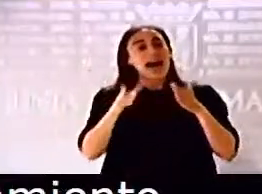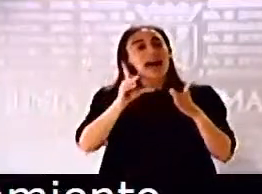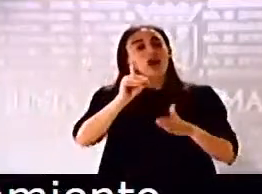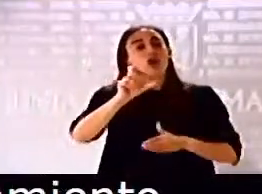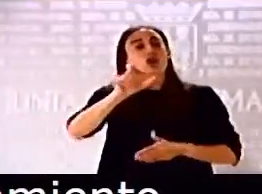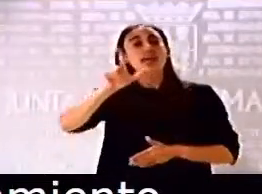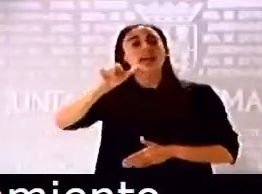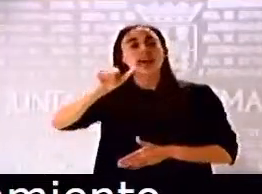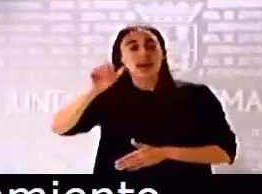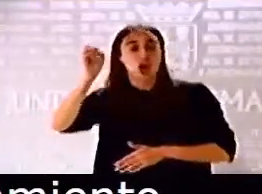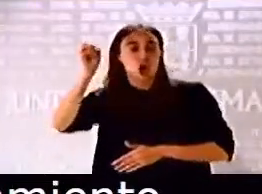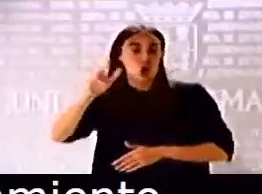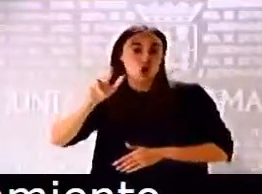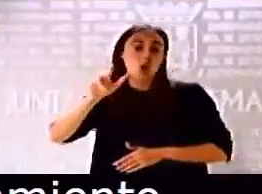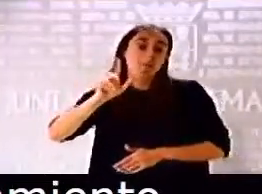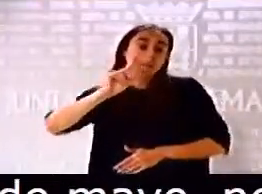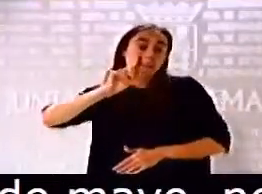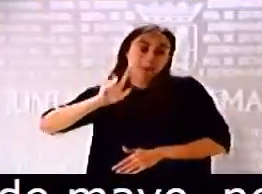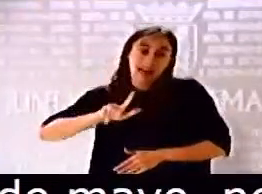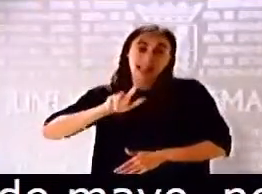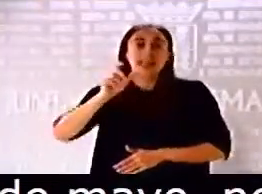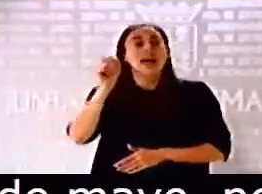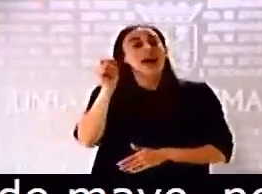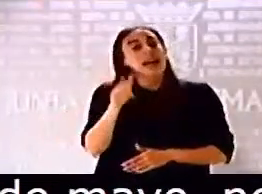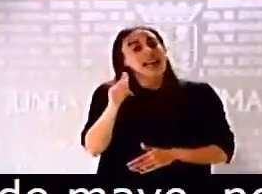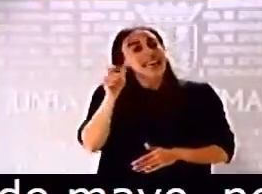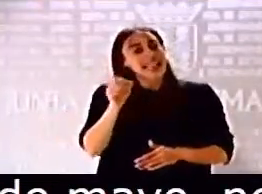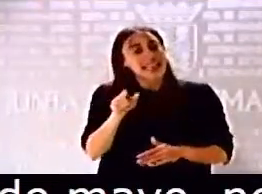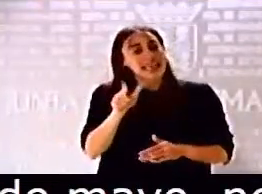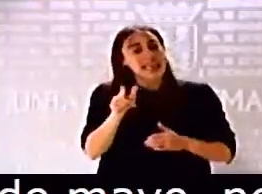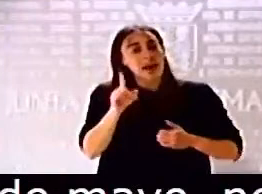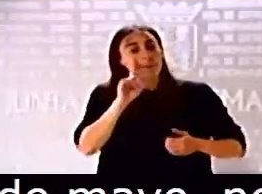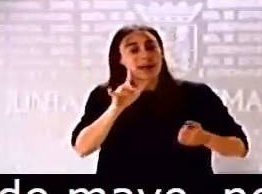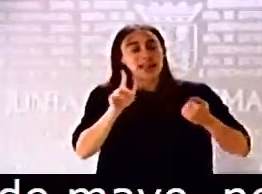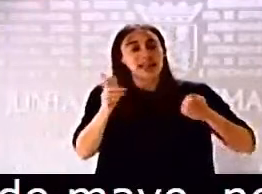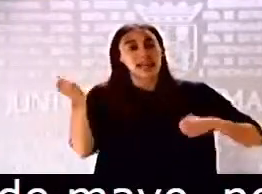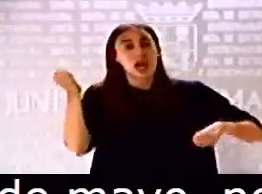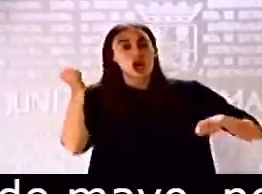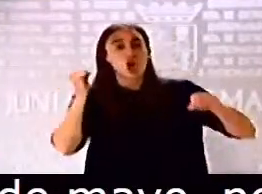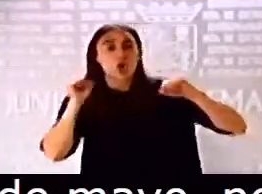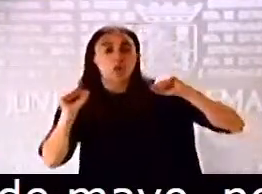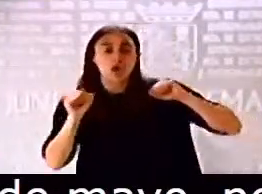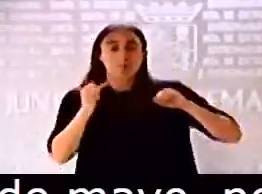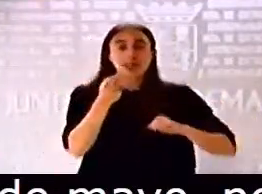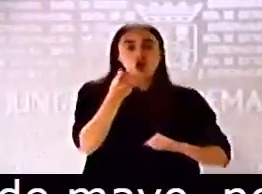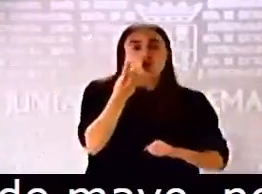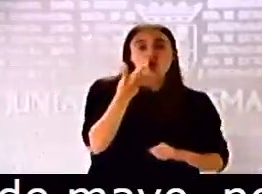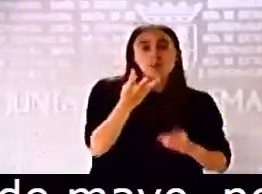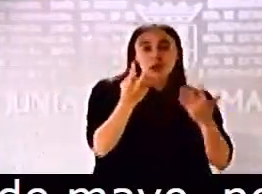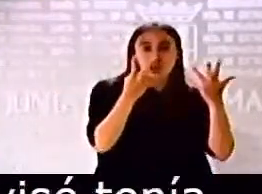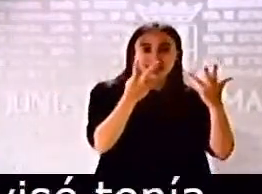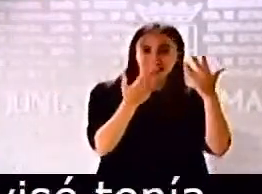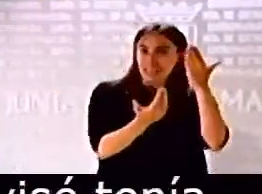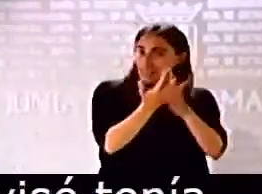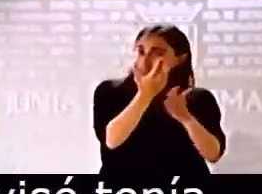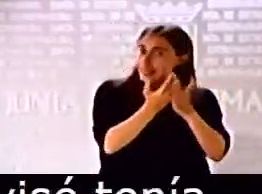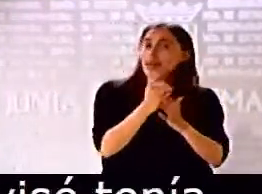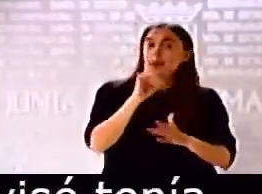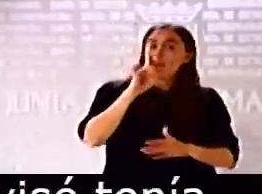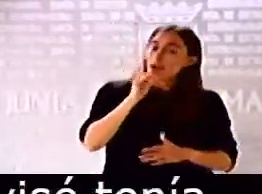adoptamos estas medidas tenía muy buena pinta el comportamiento que estaba teniendo las cifras de incidencia a los 7 días y que